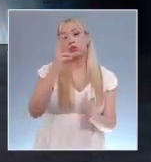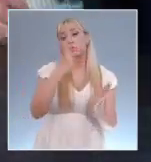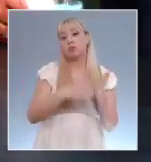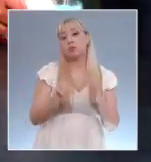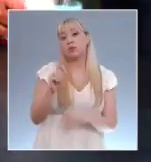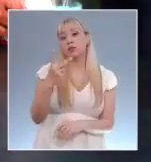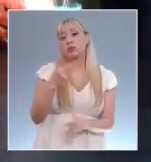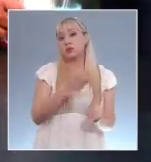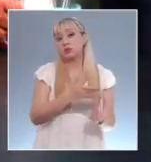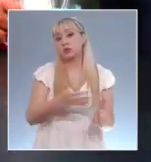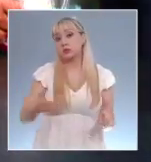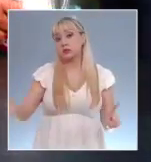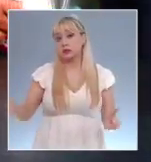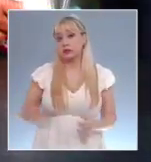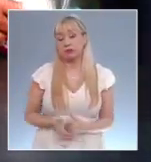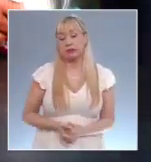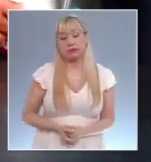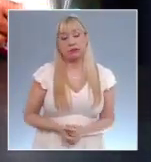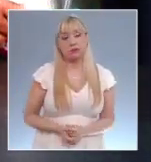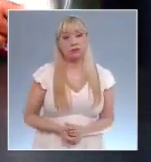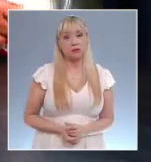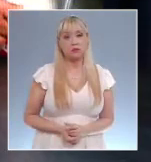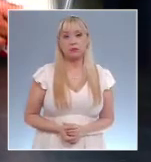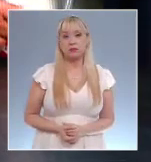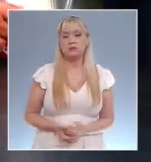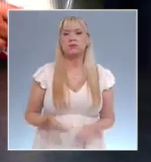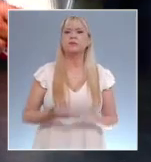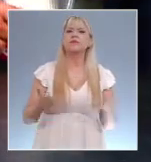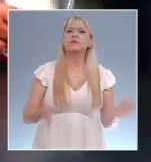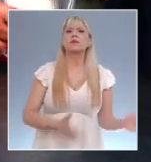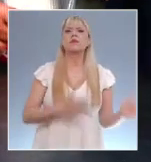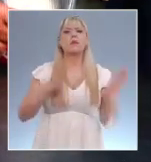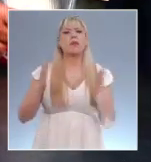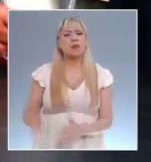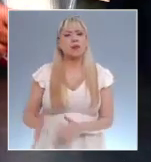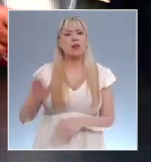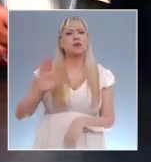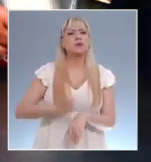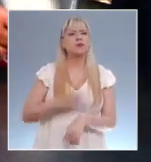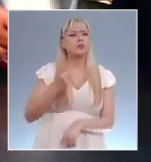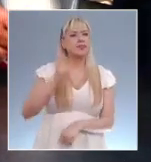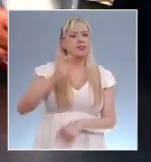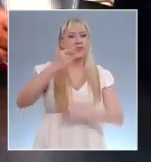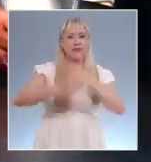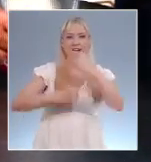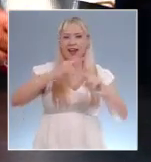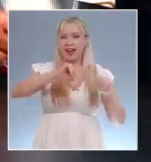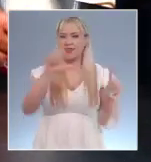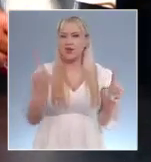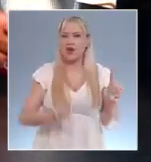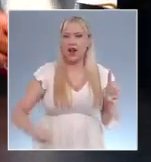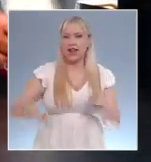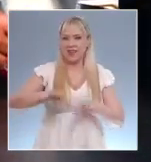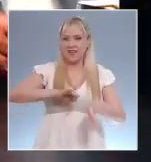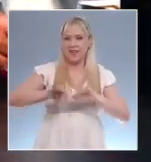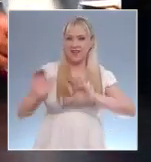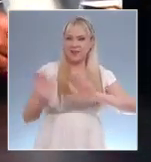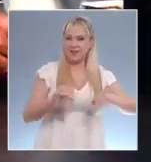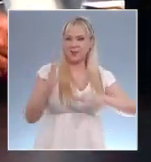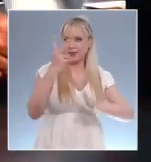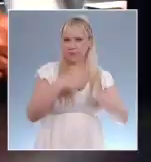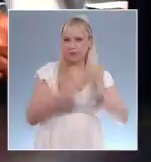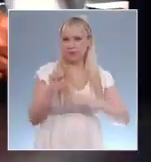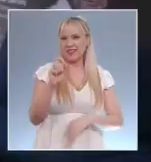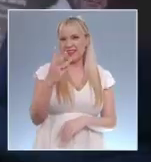En otros temas, en el marco de la Feria Nacional de Empleo 2023, se mencionó que en México existen más de 4 millones de